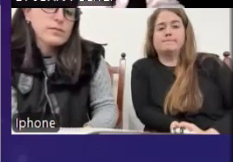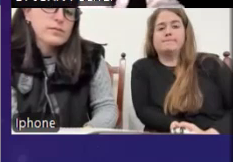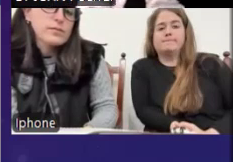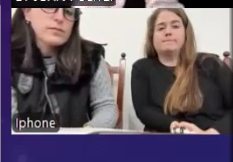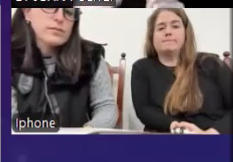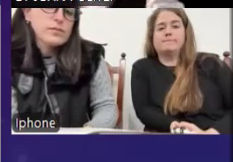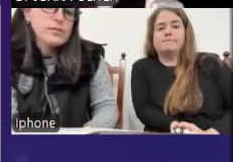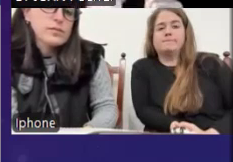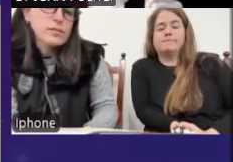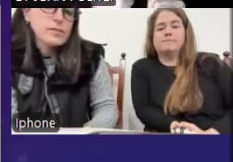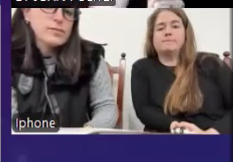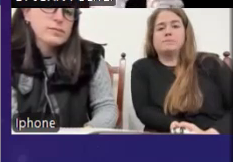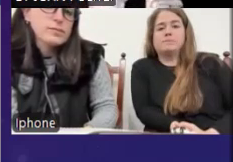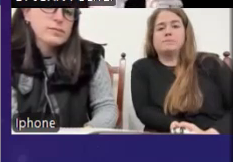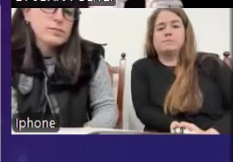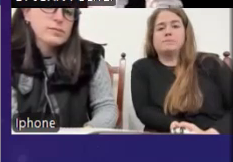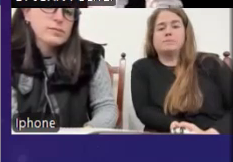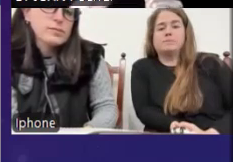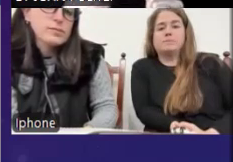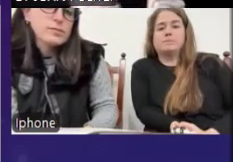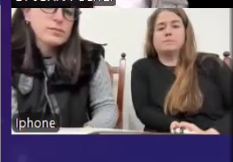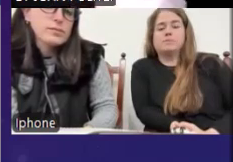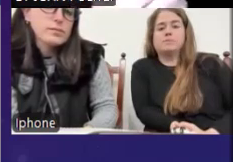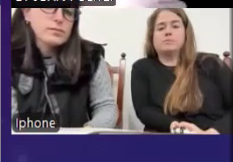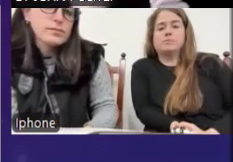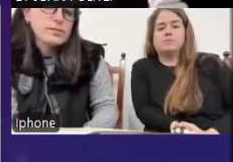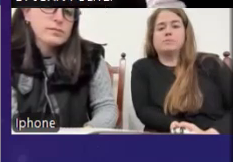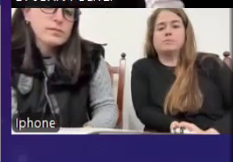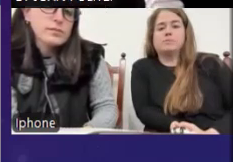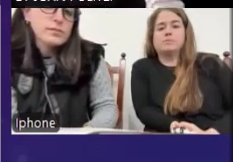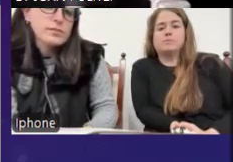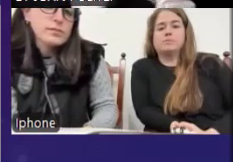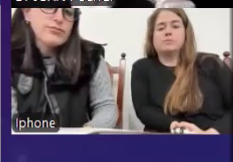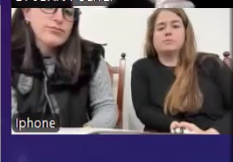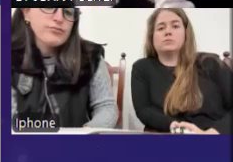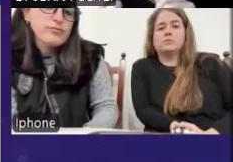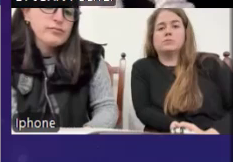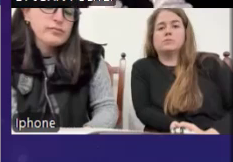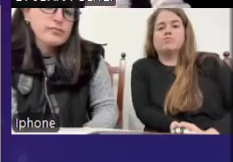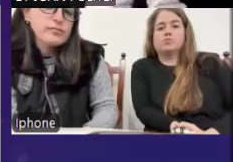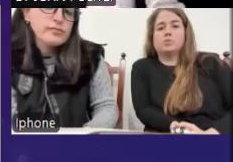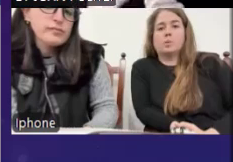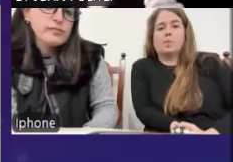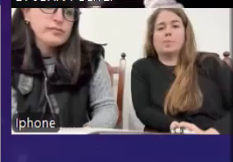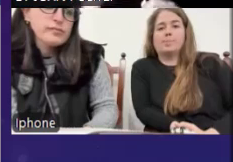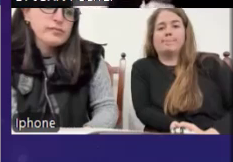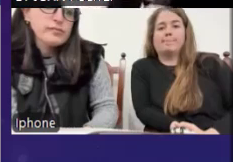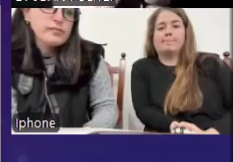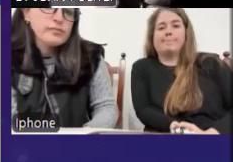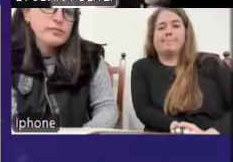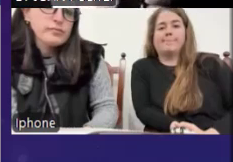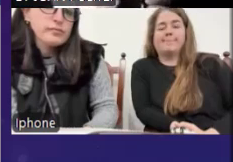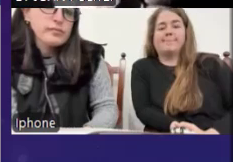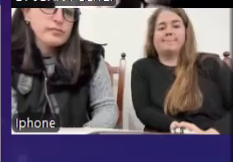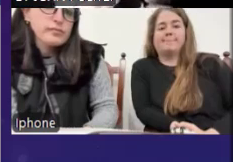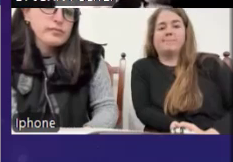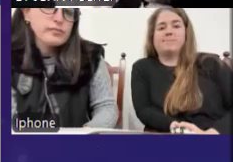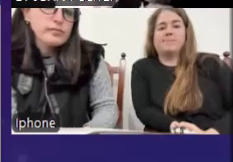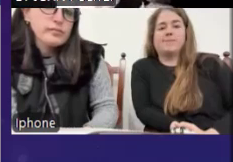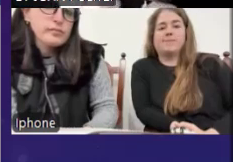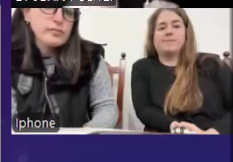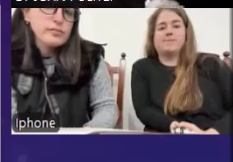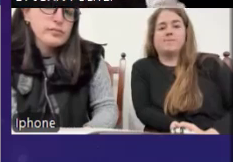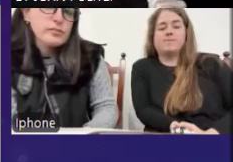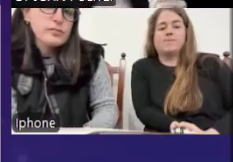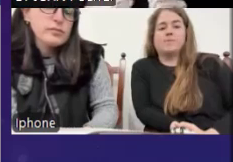Entonces vamos de nuevo, en una jeringa o en una infusión, yo tengo el